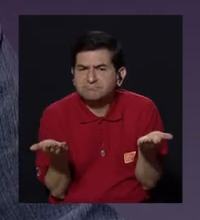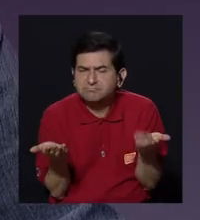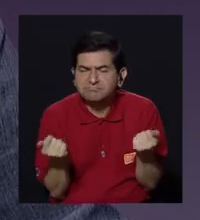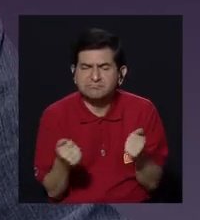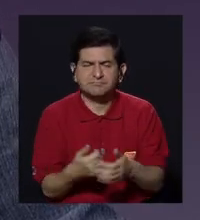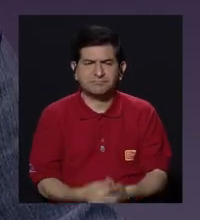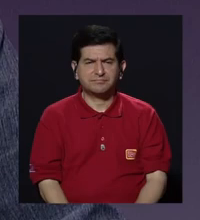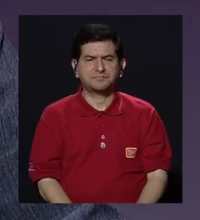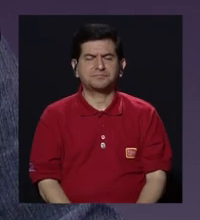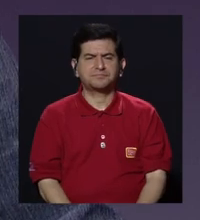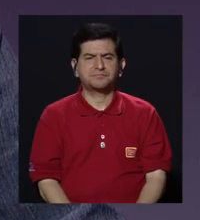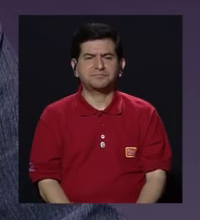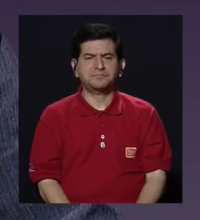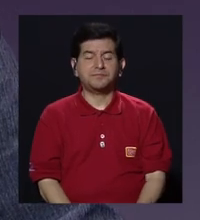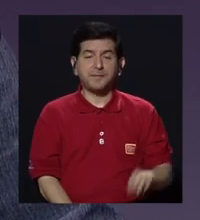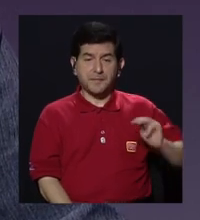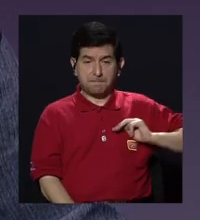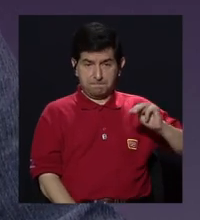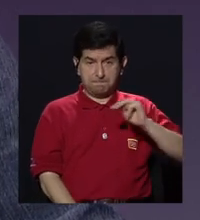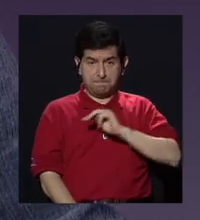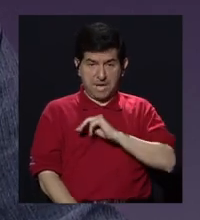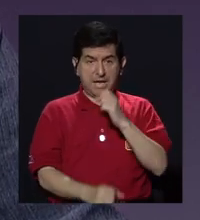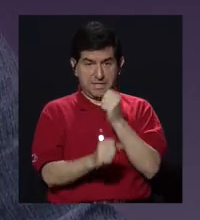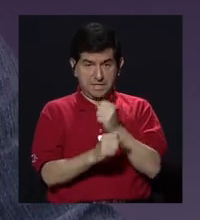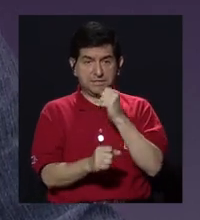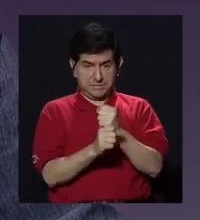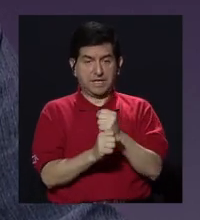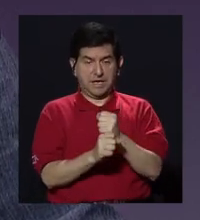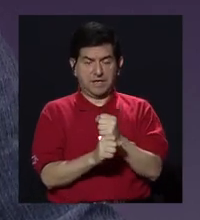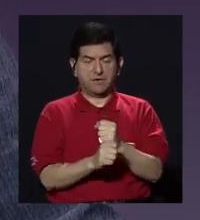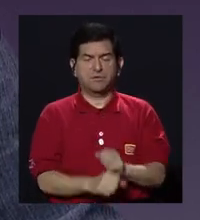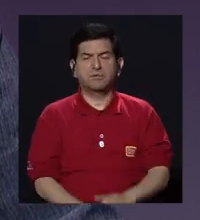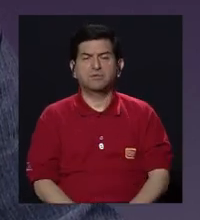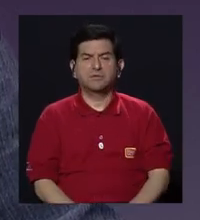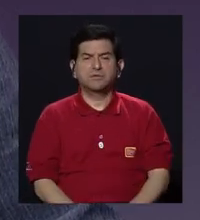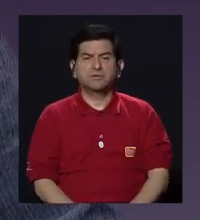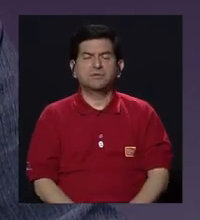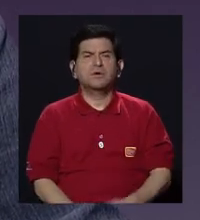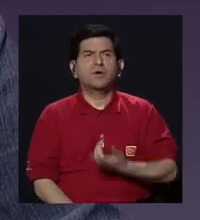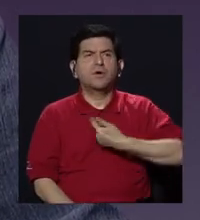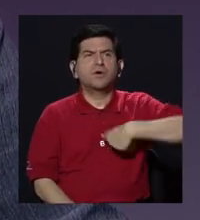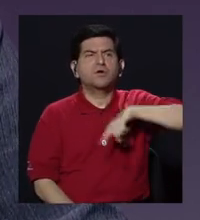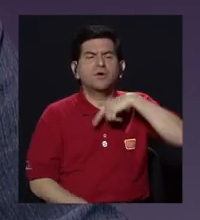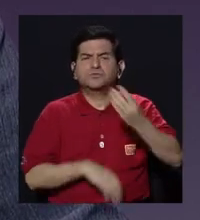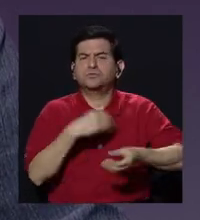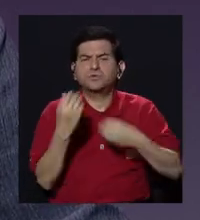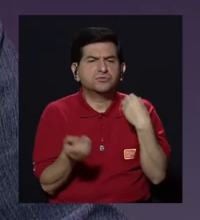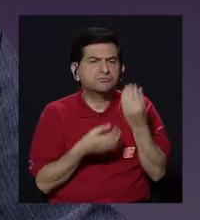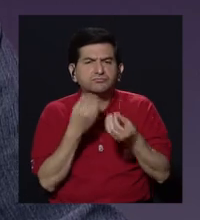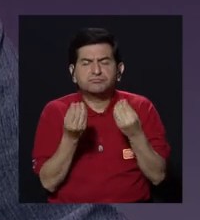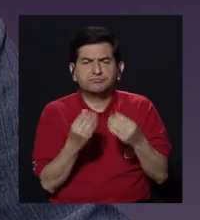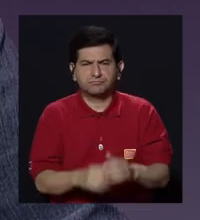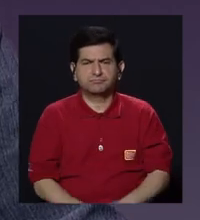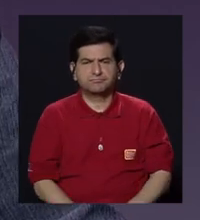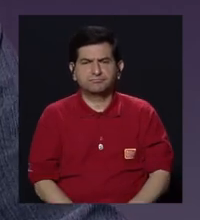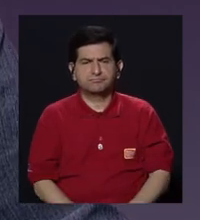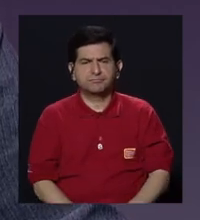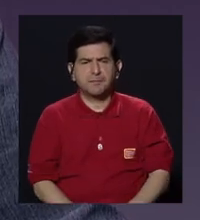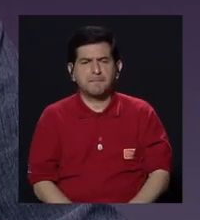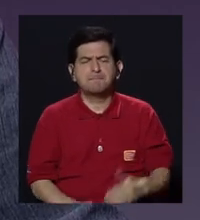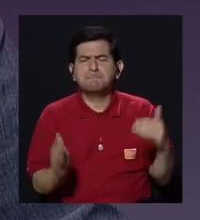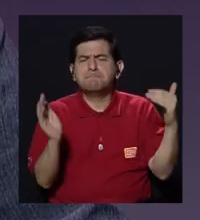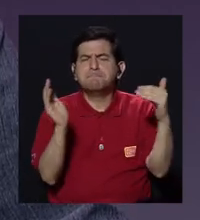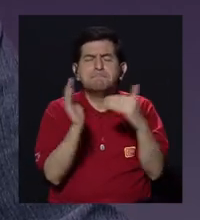desde el Ministerio de Trabajo lo que estamos haciendo es, hay miles de denuncias,